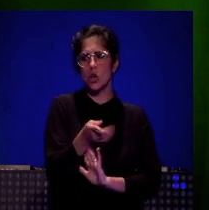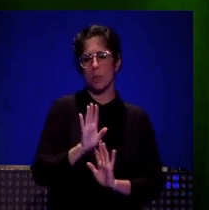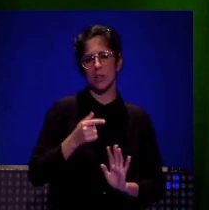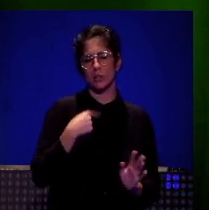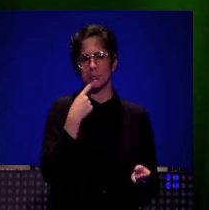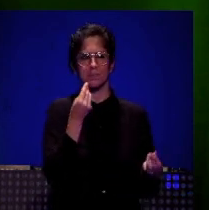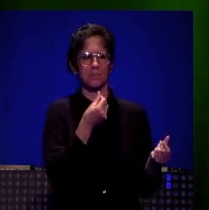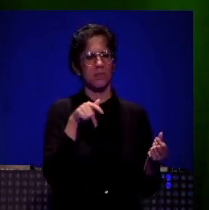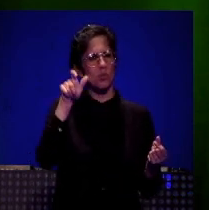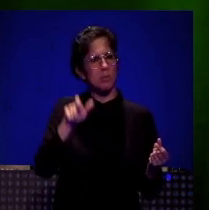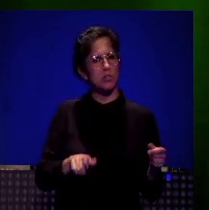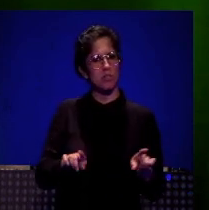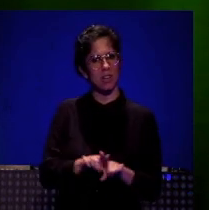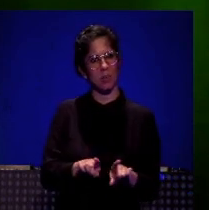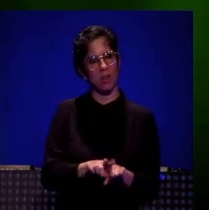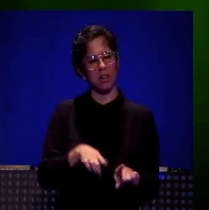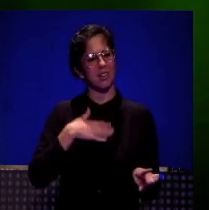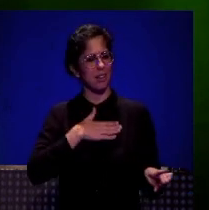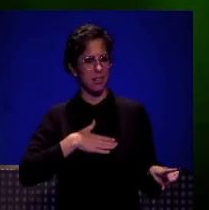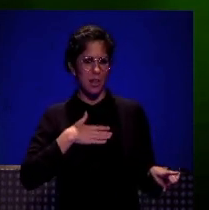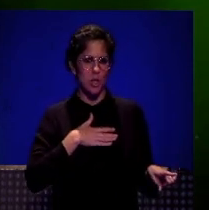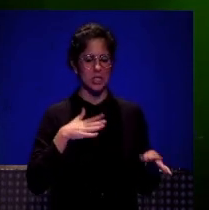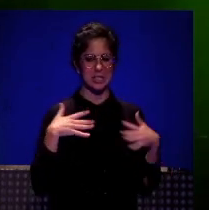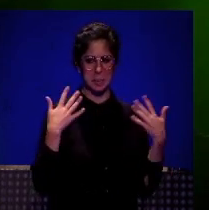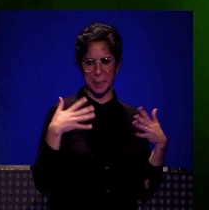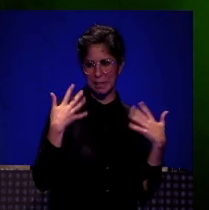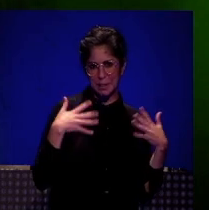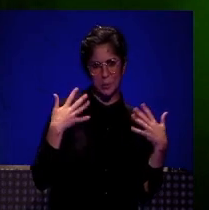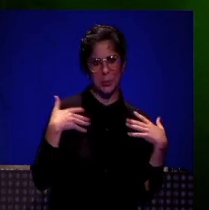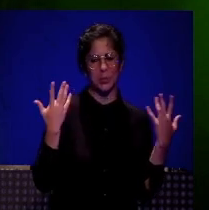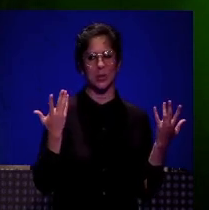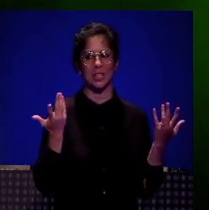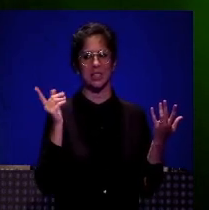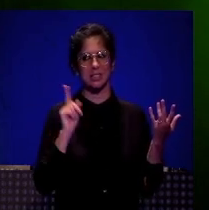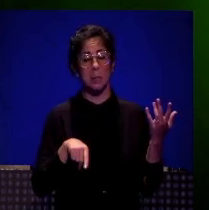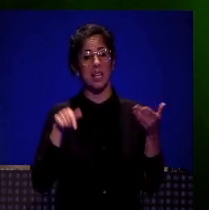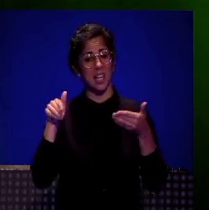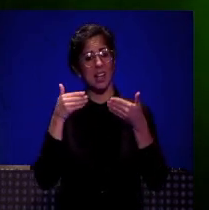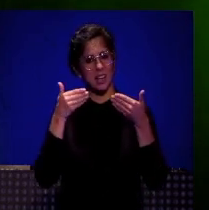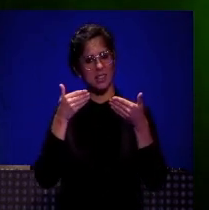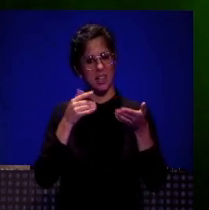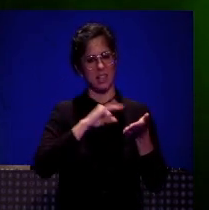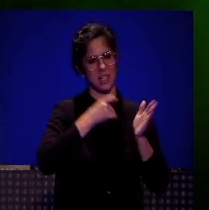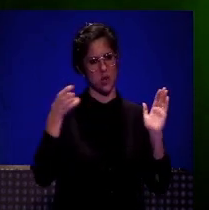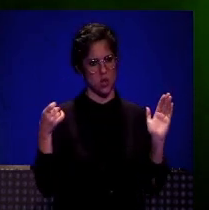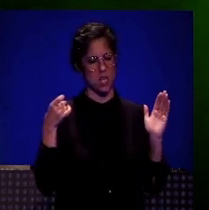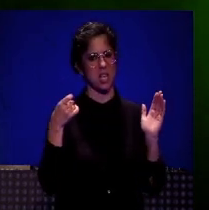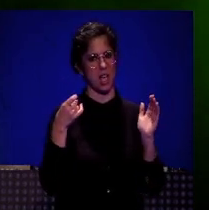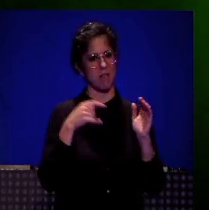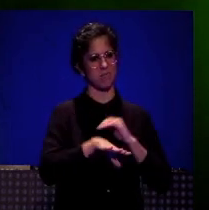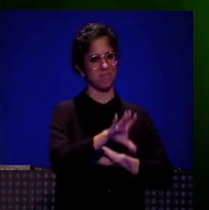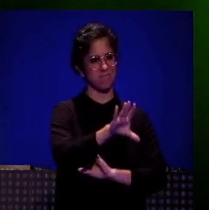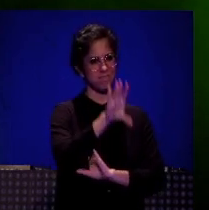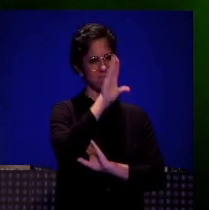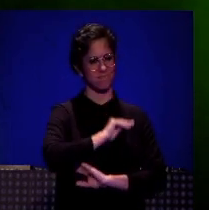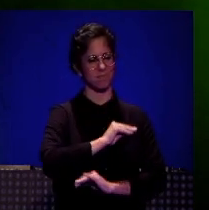encantador simpático donde los haya y sobre todo que nos ayuda a entender la tecnología a través de podcast todos los